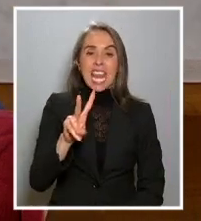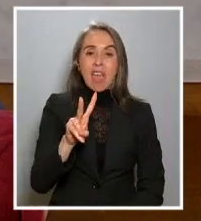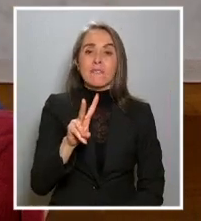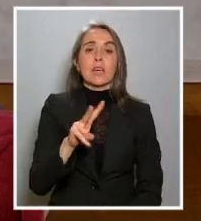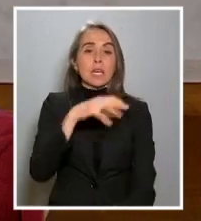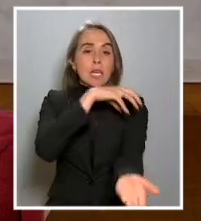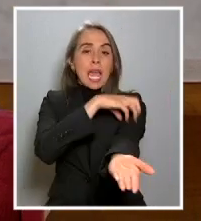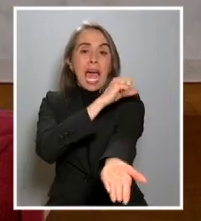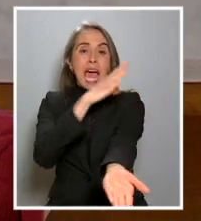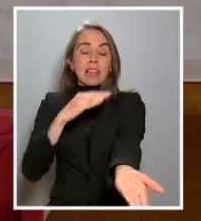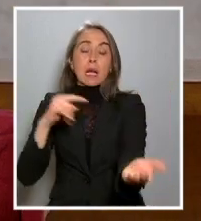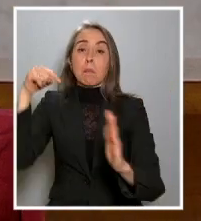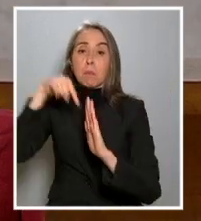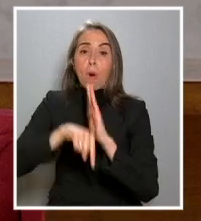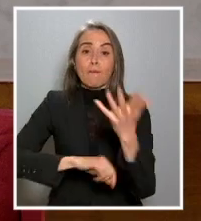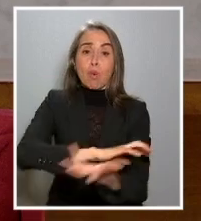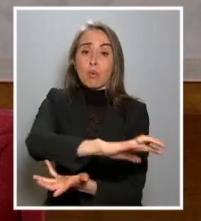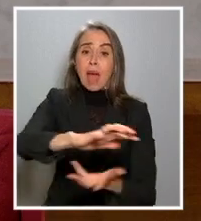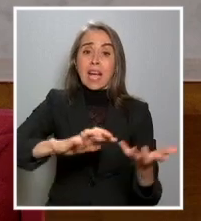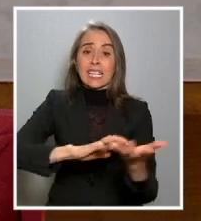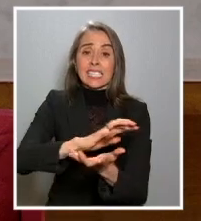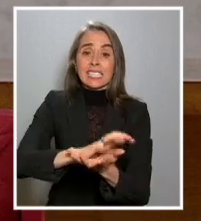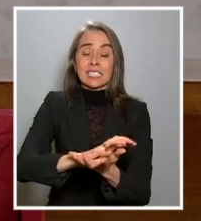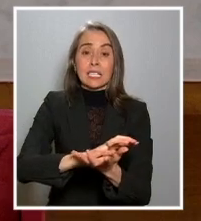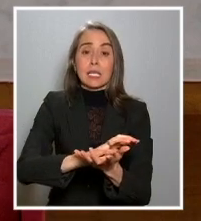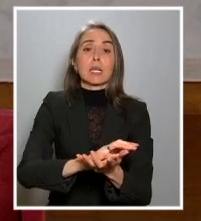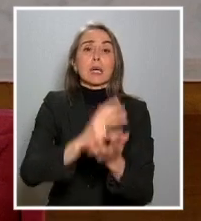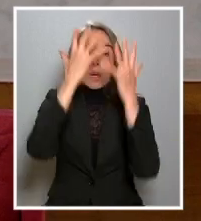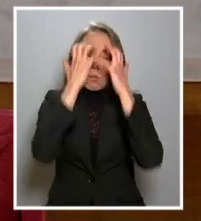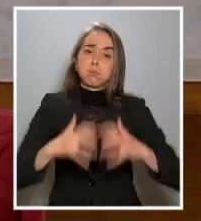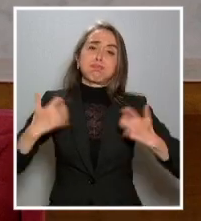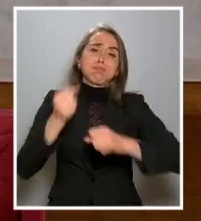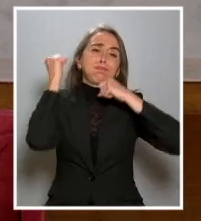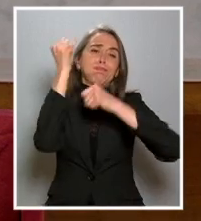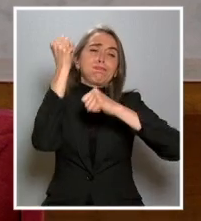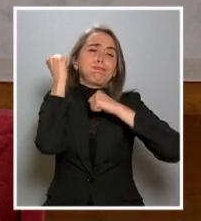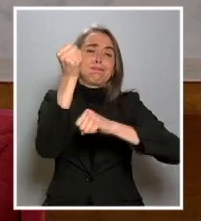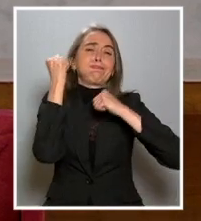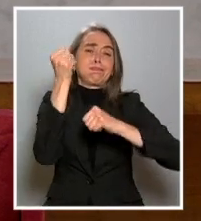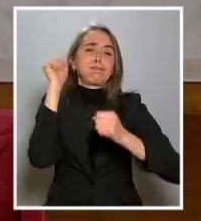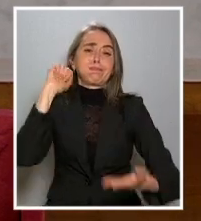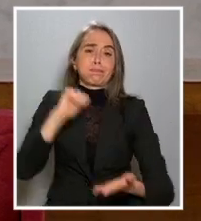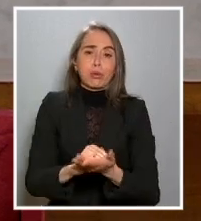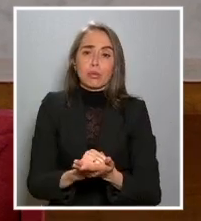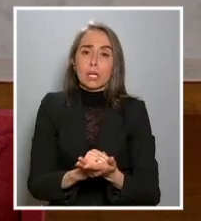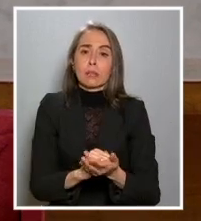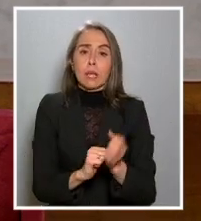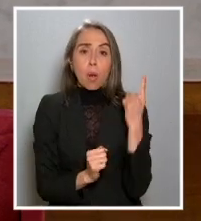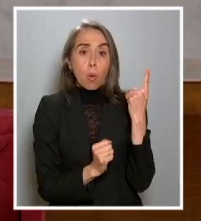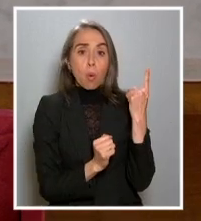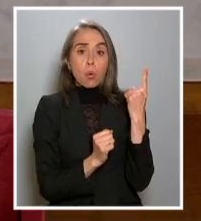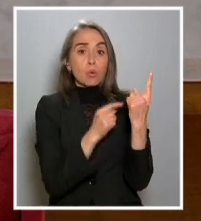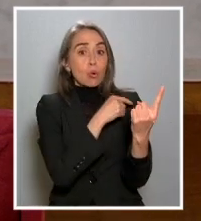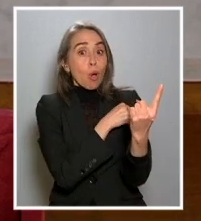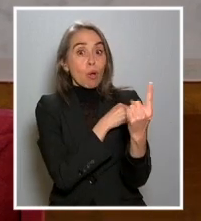tuvo una profunda crisis, que fue motivo de justificado enojo y protesta, no es una excepción.